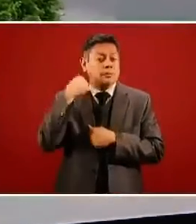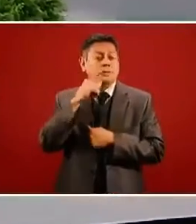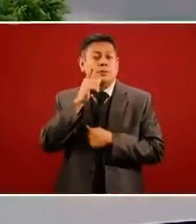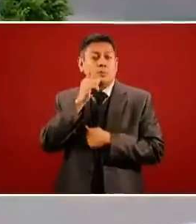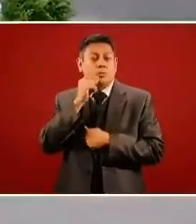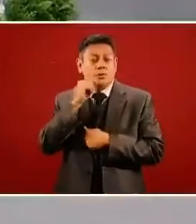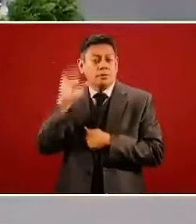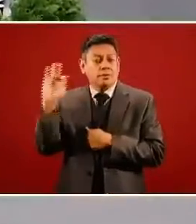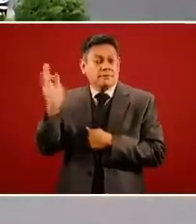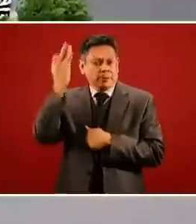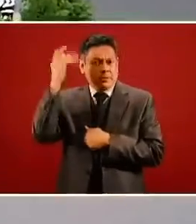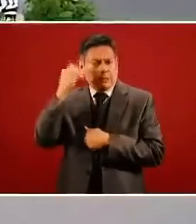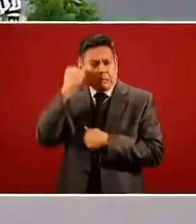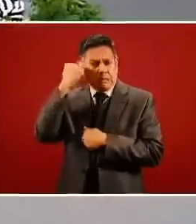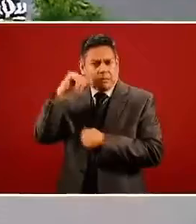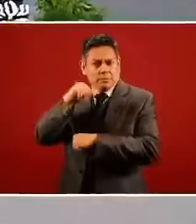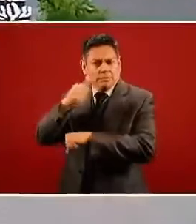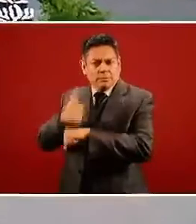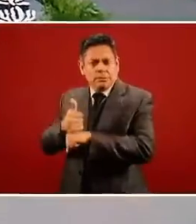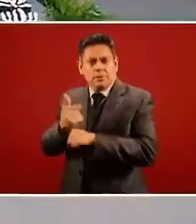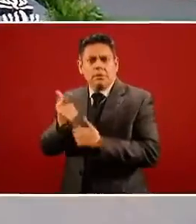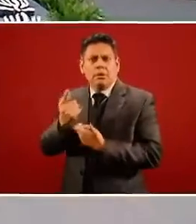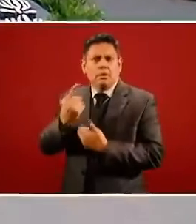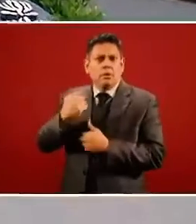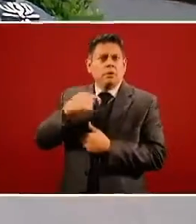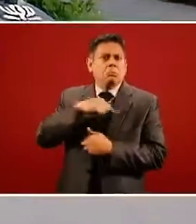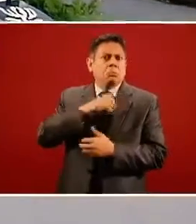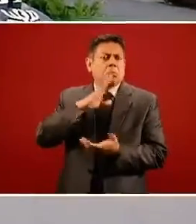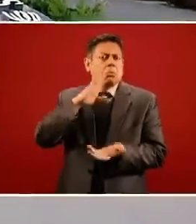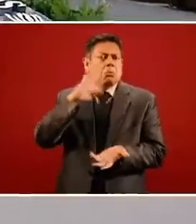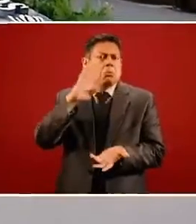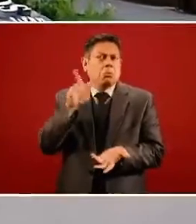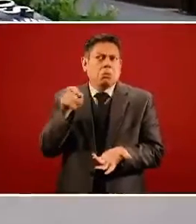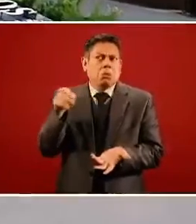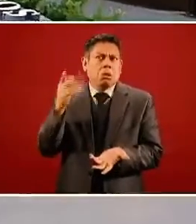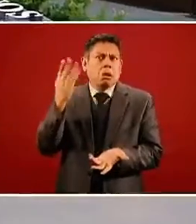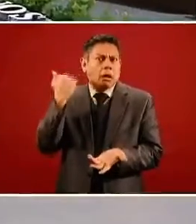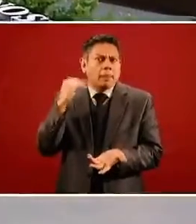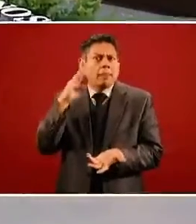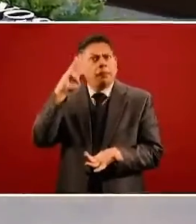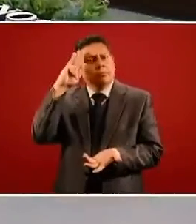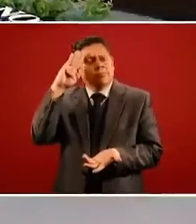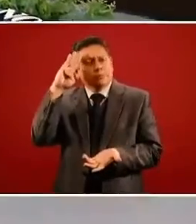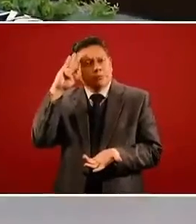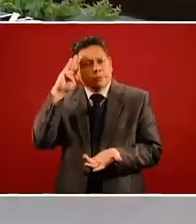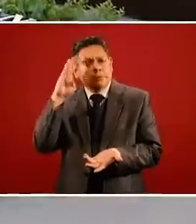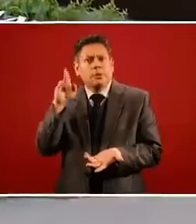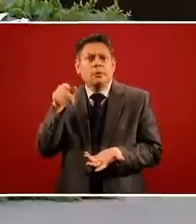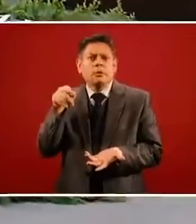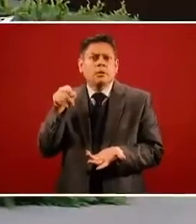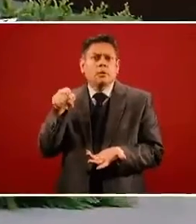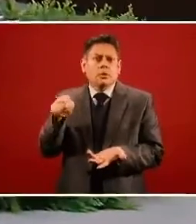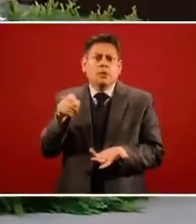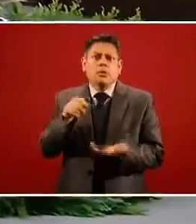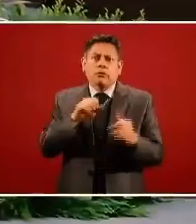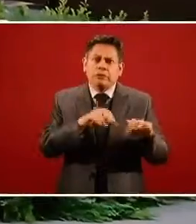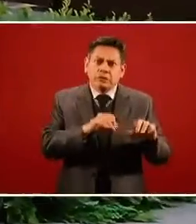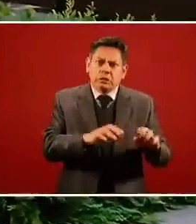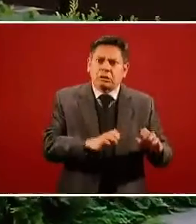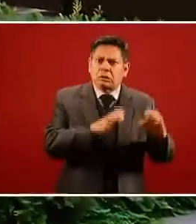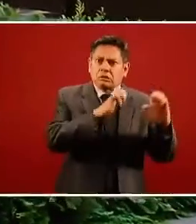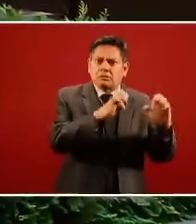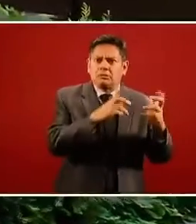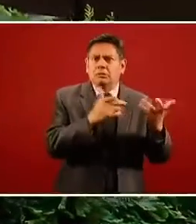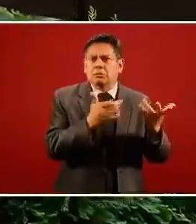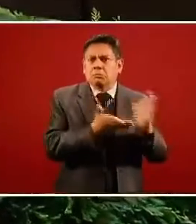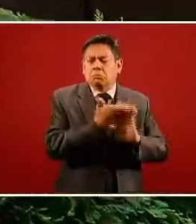ideológico en los tiempos que vive México. Solo unidos, afirmó, tendremos la fuerza que se necesita para vencer a